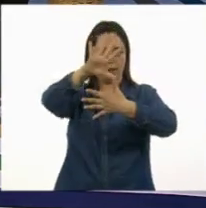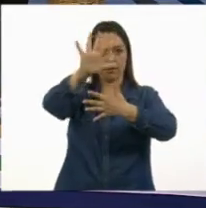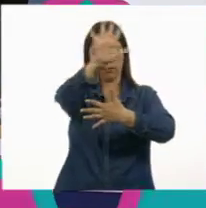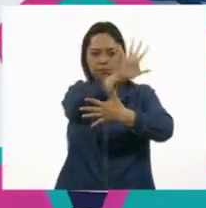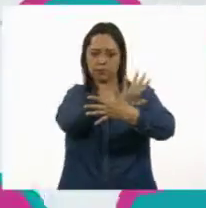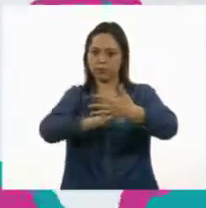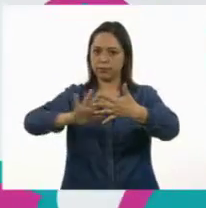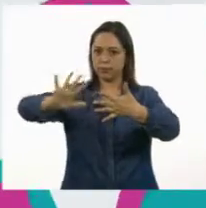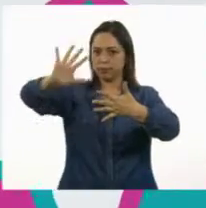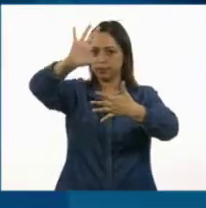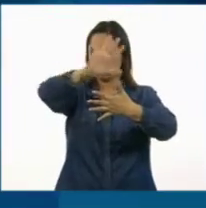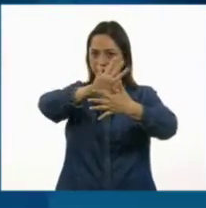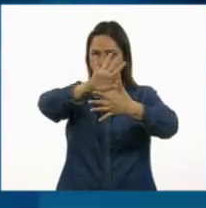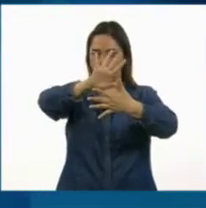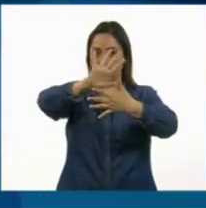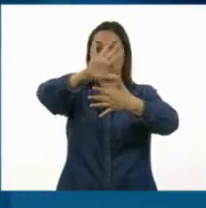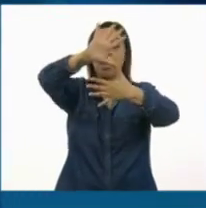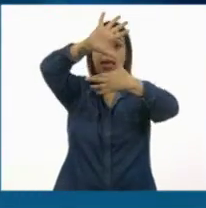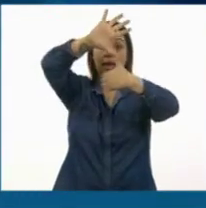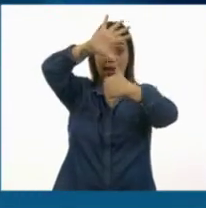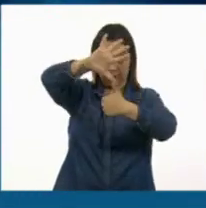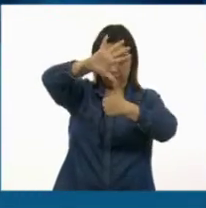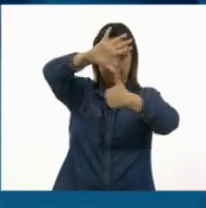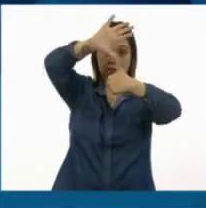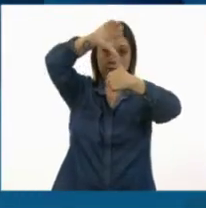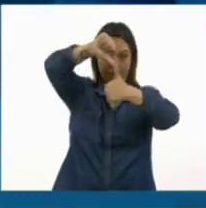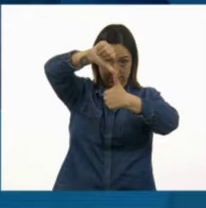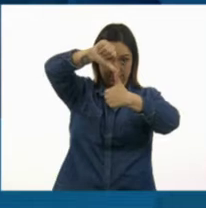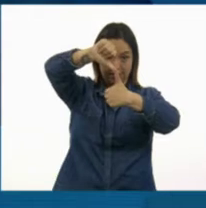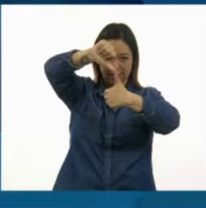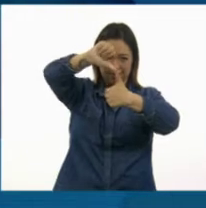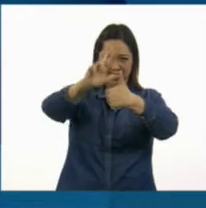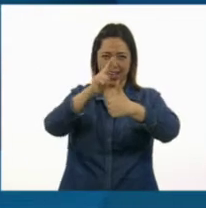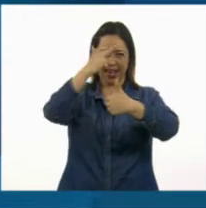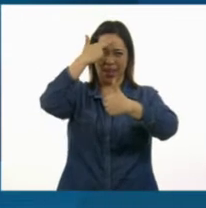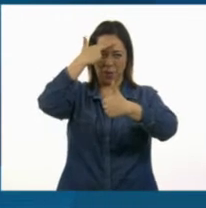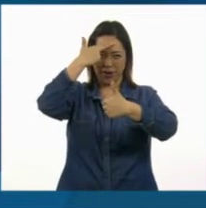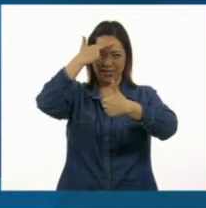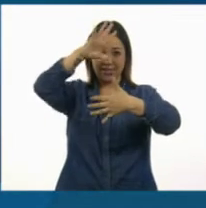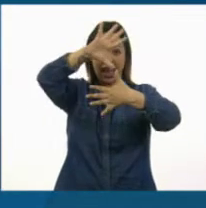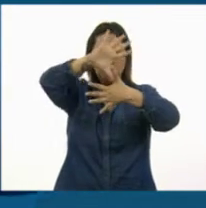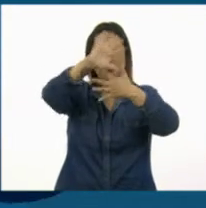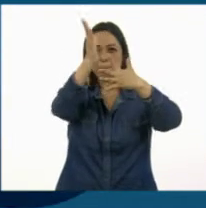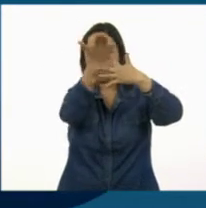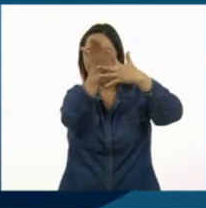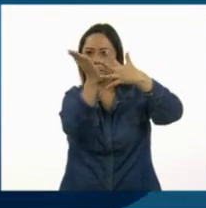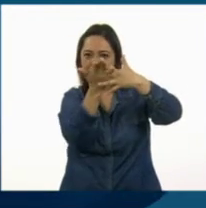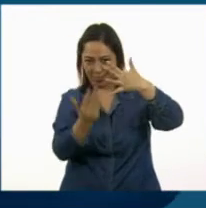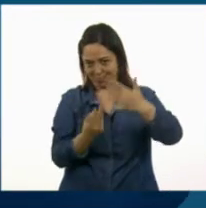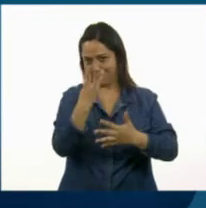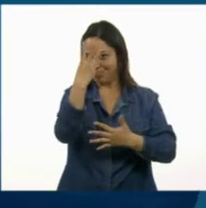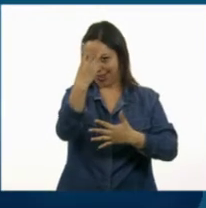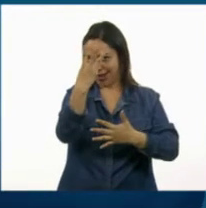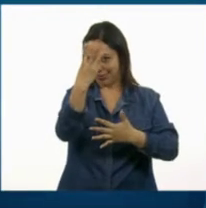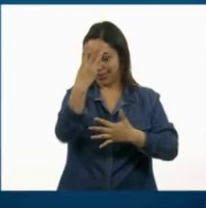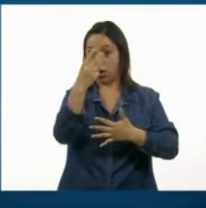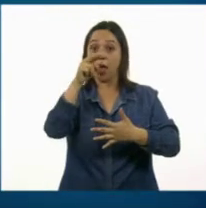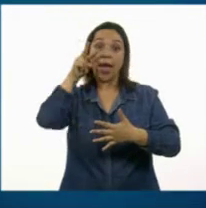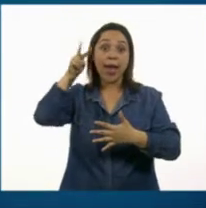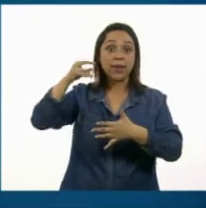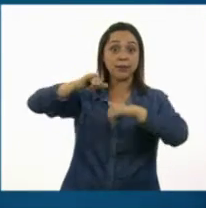en su parte norte y central. Recuerdan que habíamos dicho que América puede dividirse en 3 partes, pues este